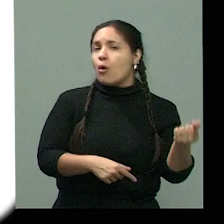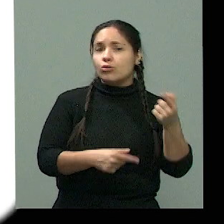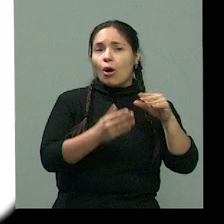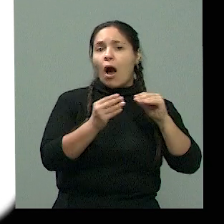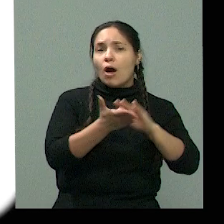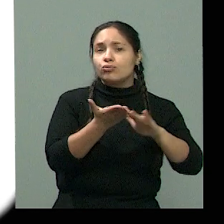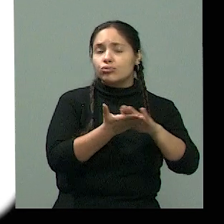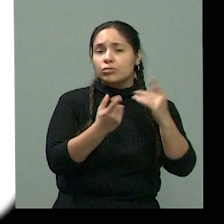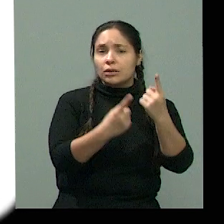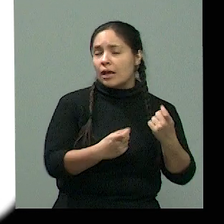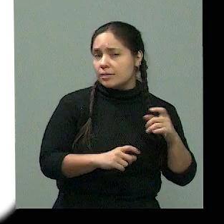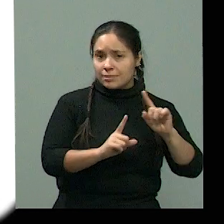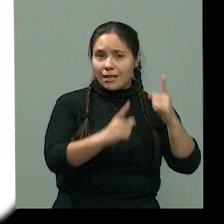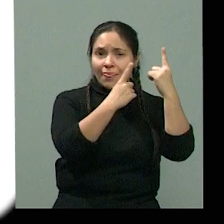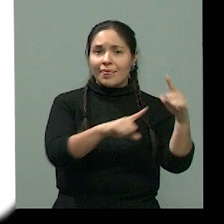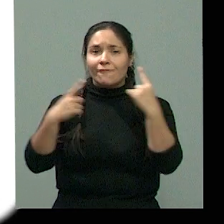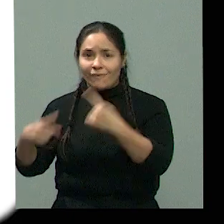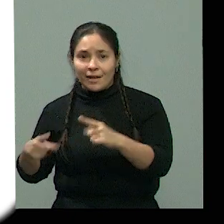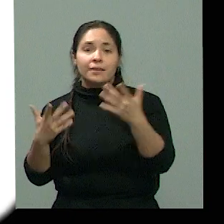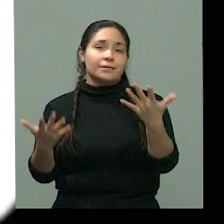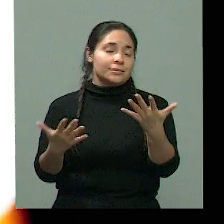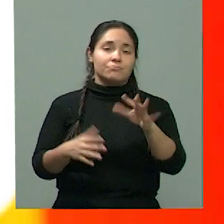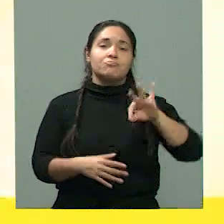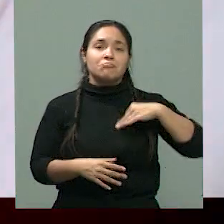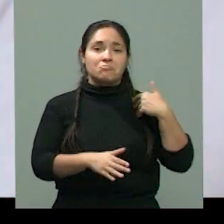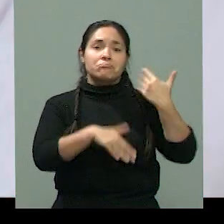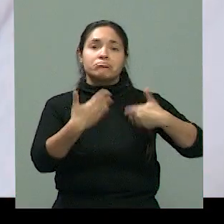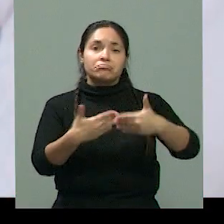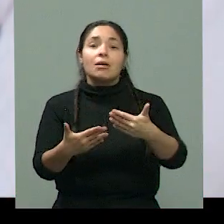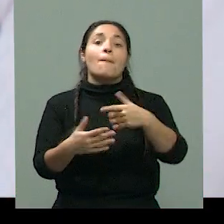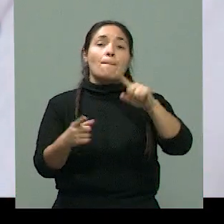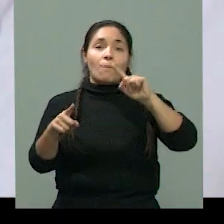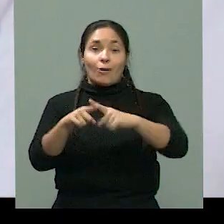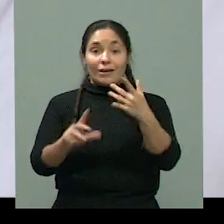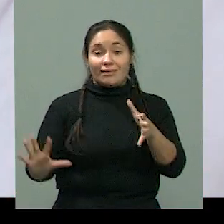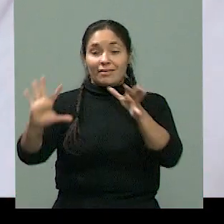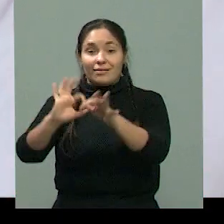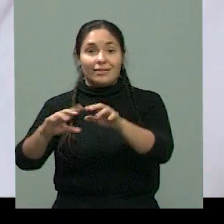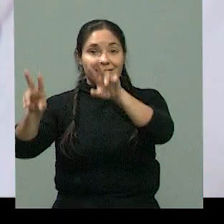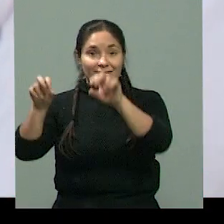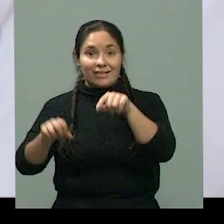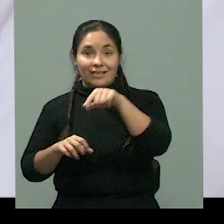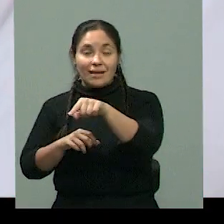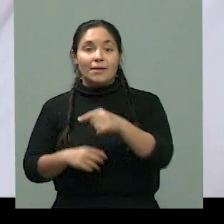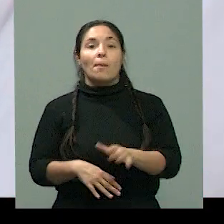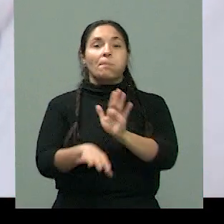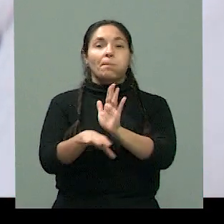circunstancias de la vida material, de la vida cotidiana, y por lo tanto, si lo llevas a la política, nos va a poner en lugares